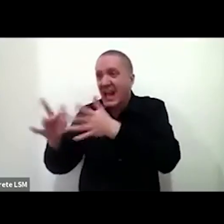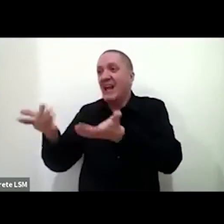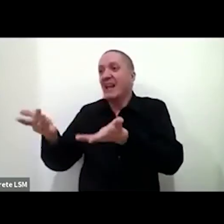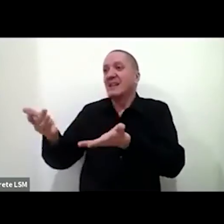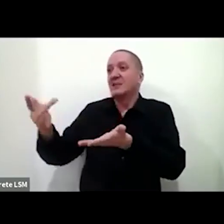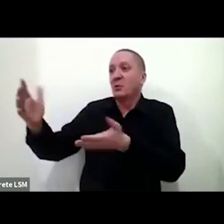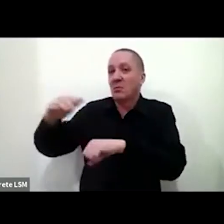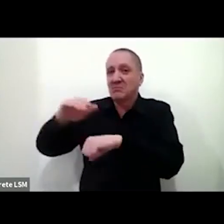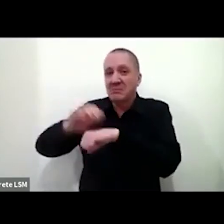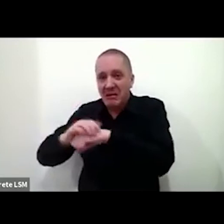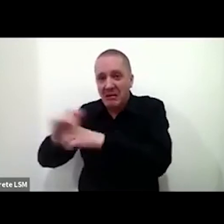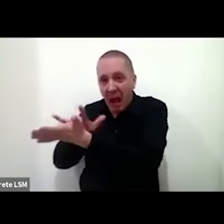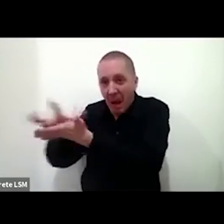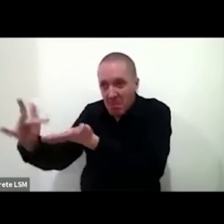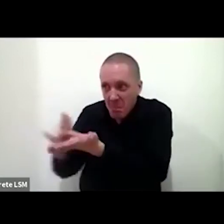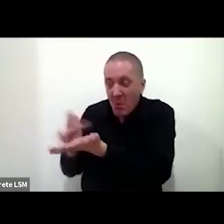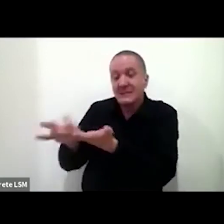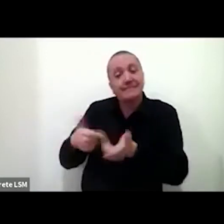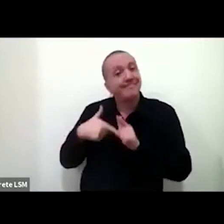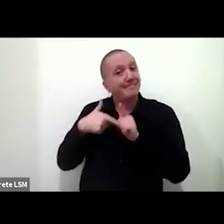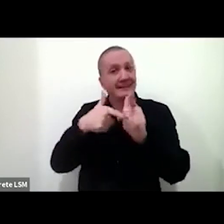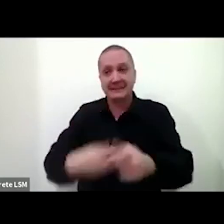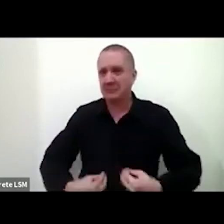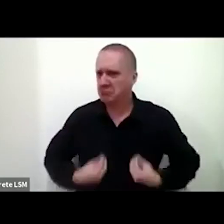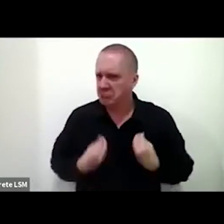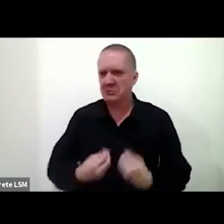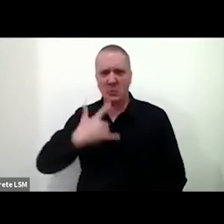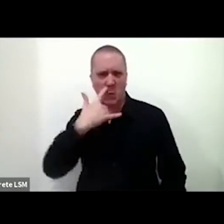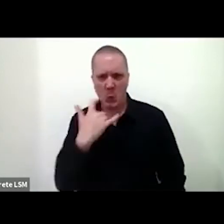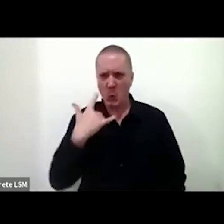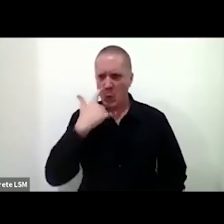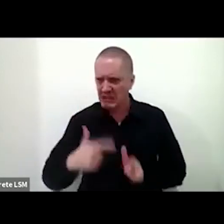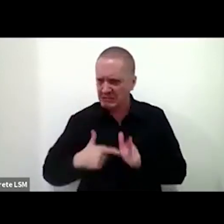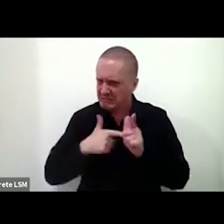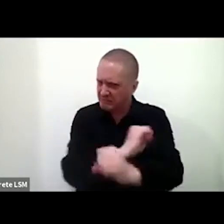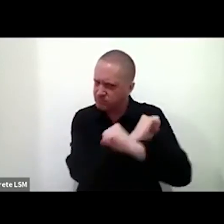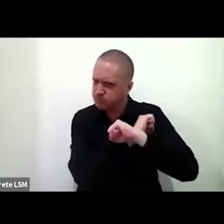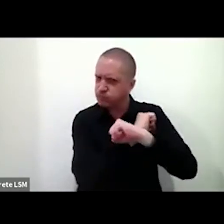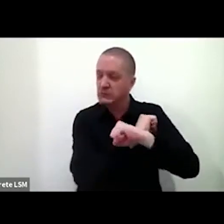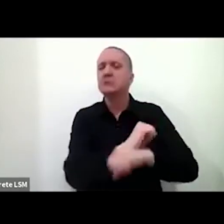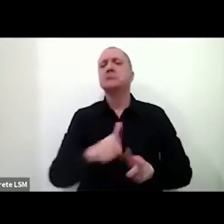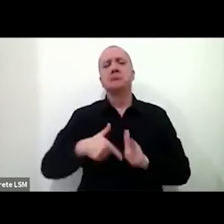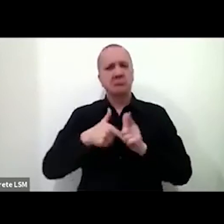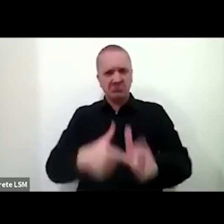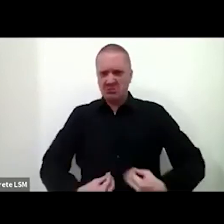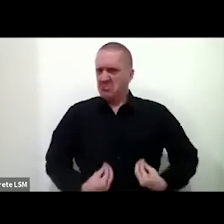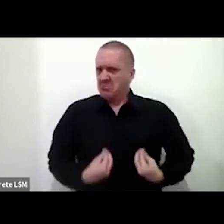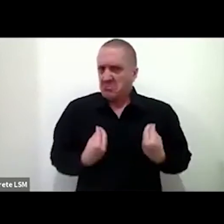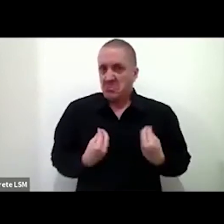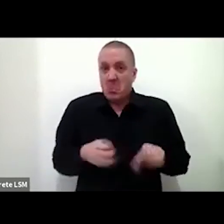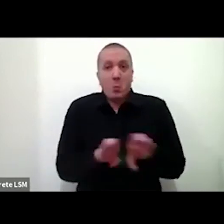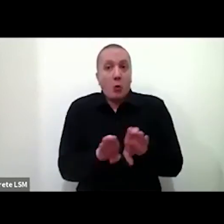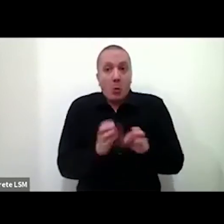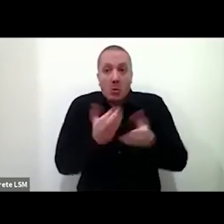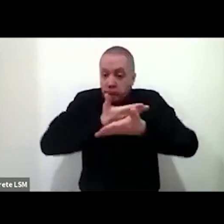seguir subsistiendo. Seguiremos luchando, seguiremos resistiendo, seguiremos existiendo como sea, pese